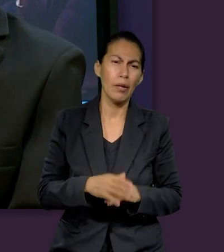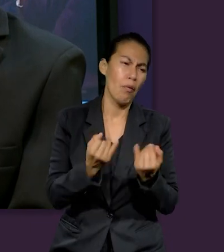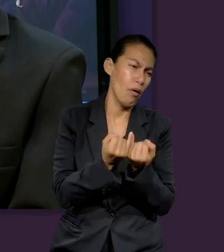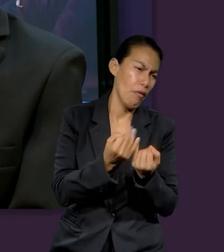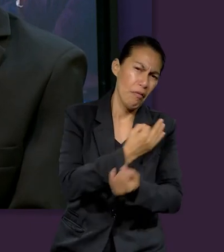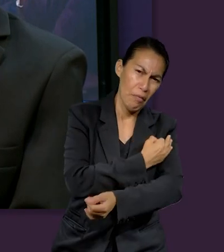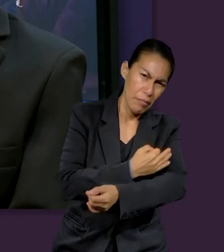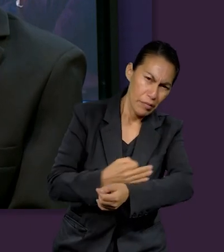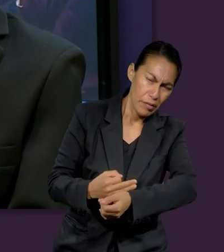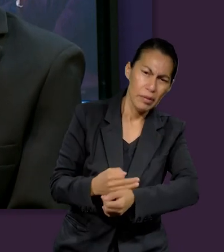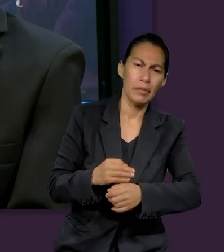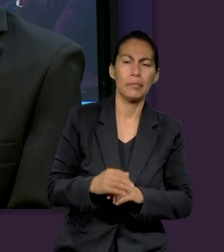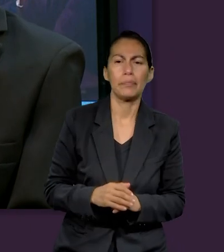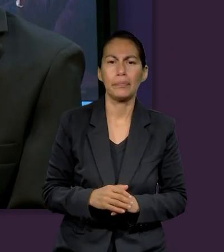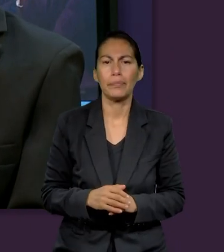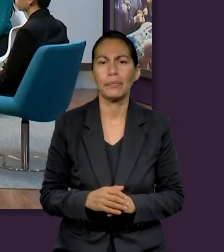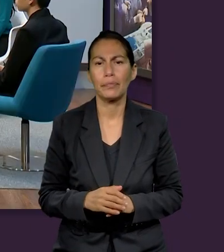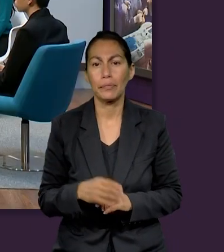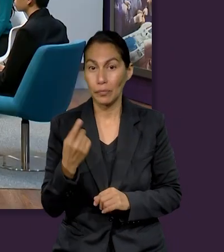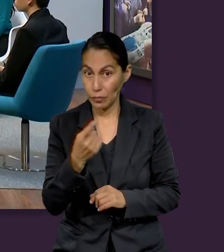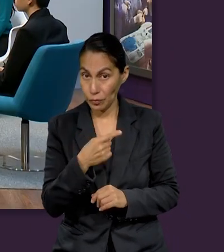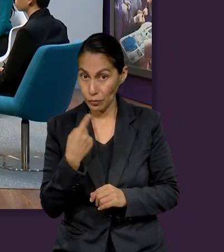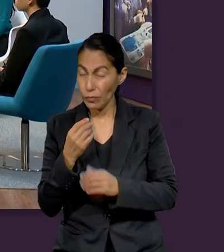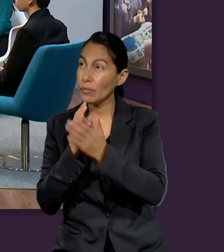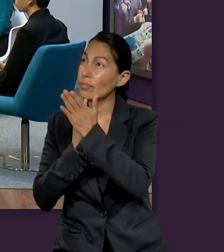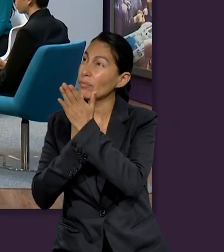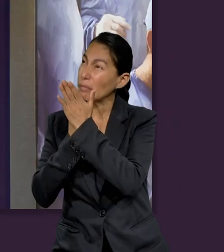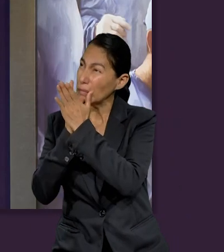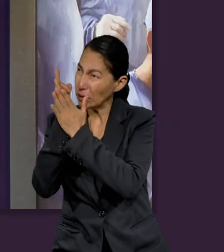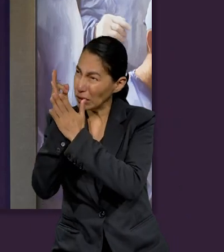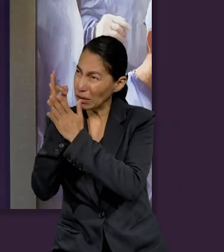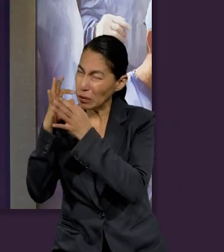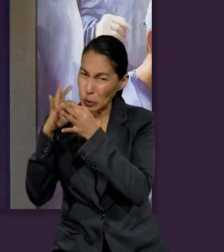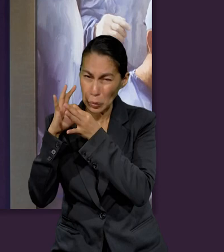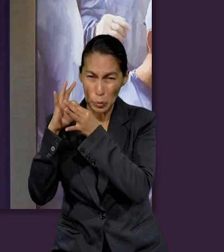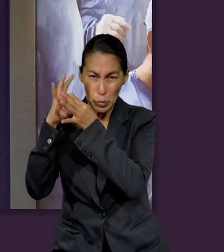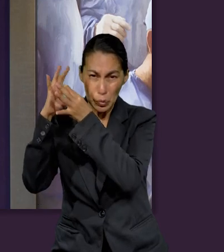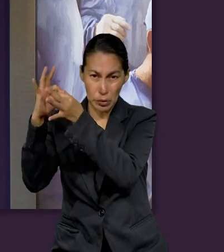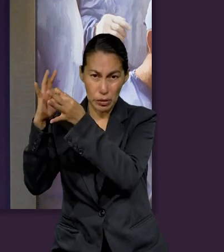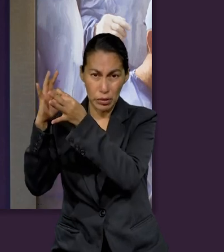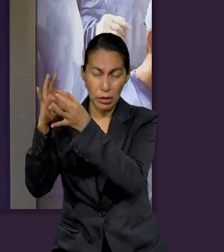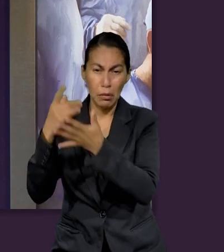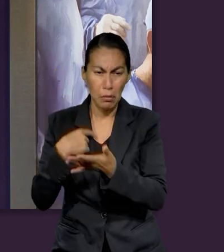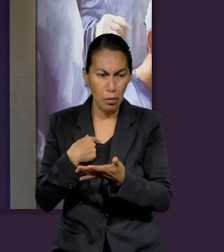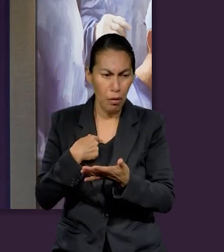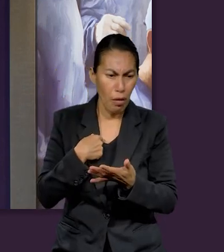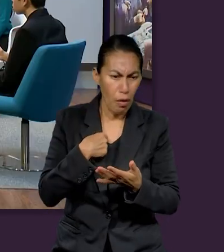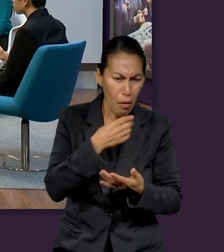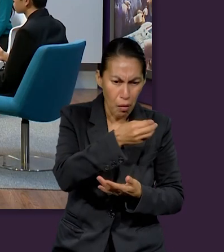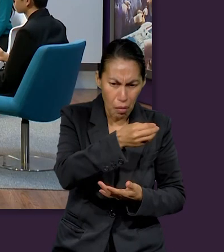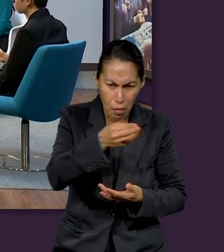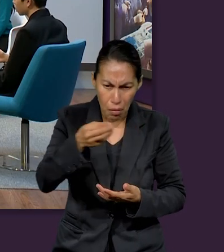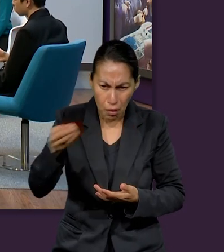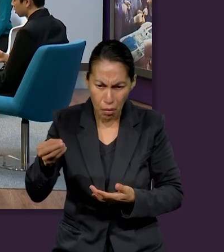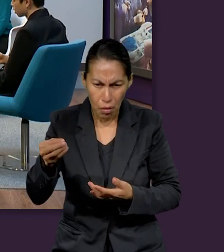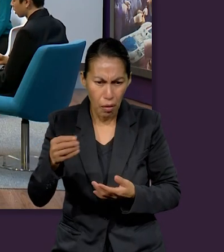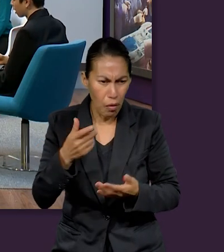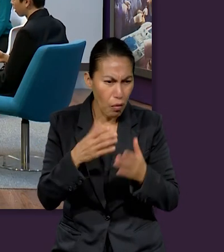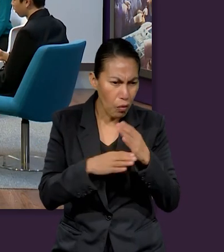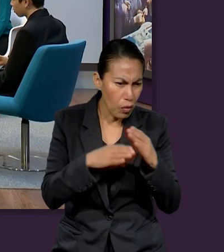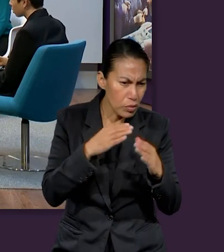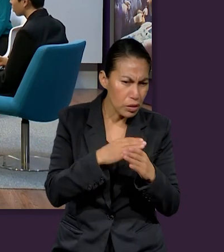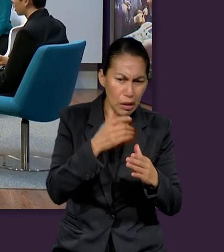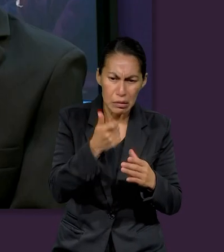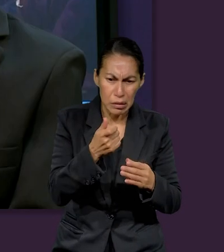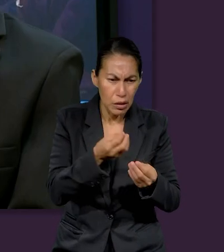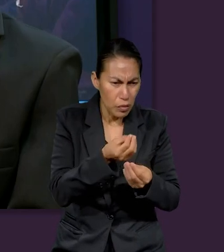en la familia por ejemplo si nosotros somos fieles decidimos por lo mejor decidimos administrar